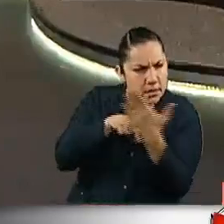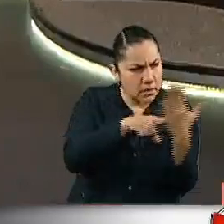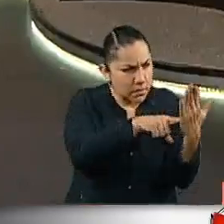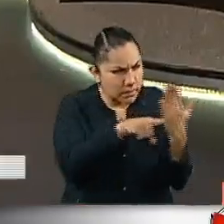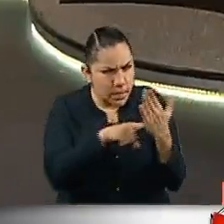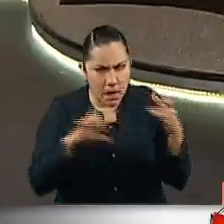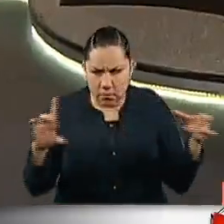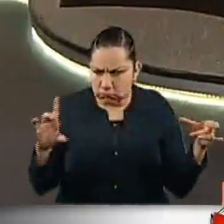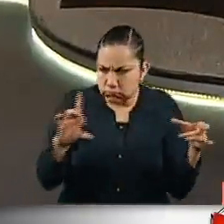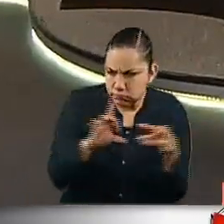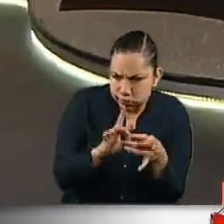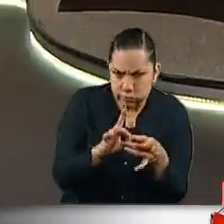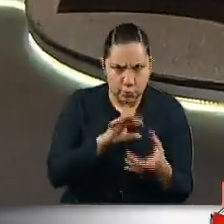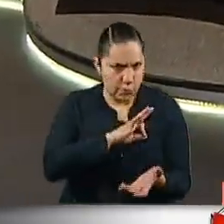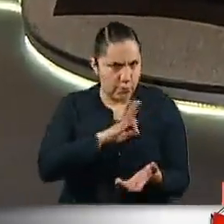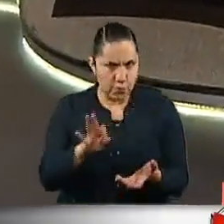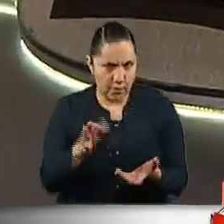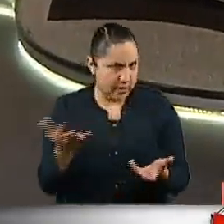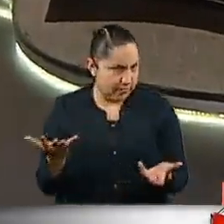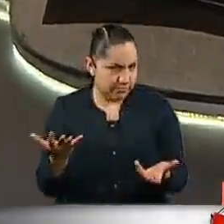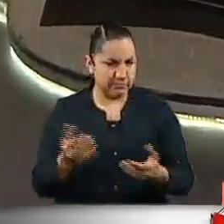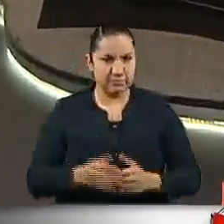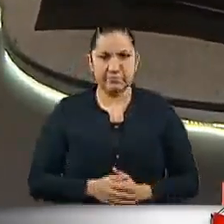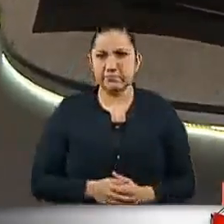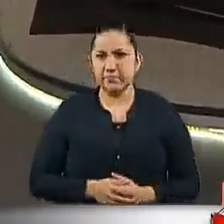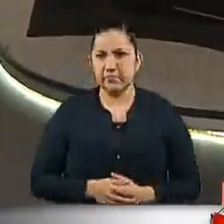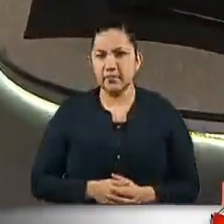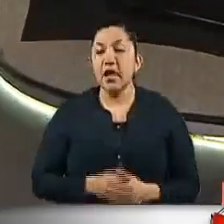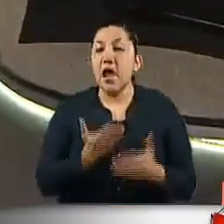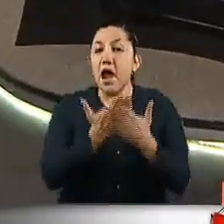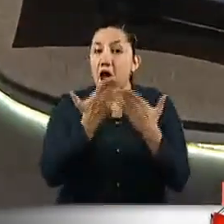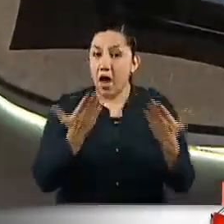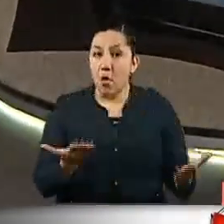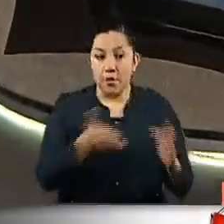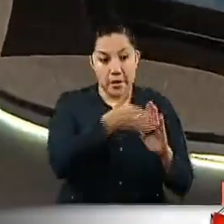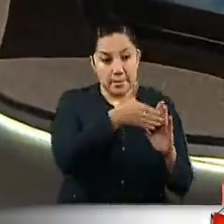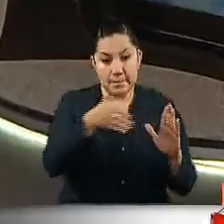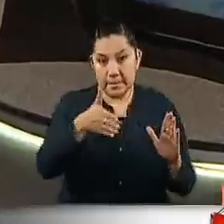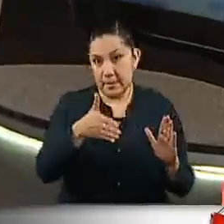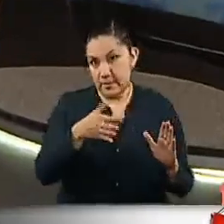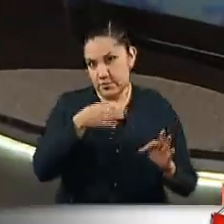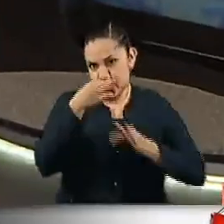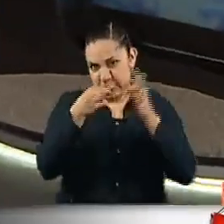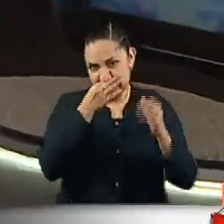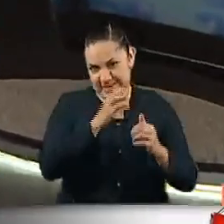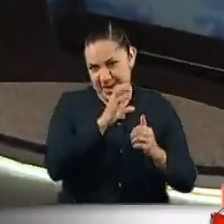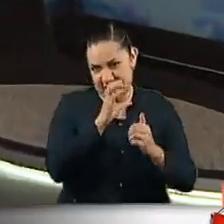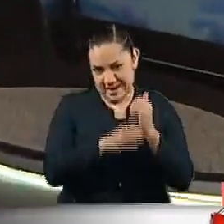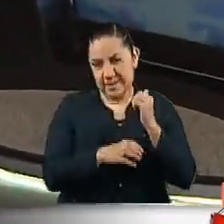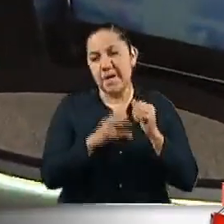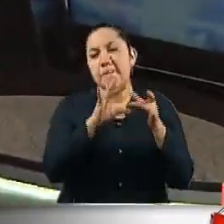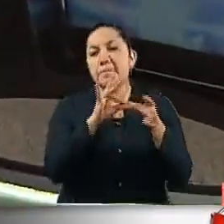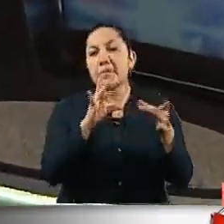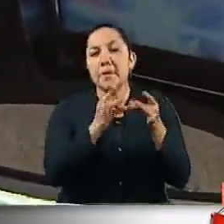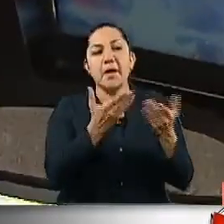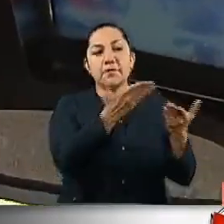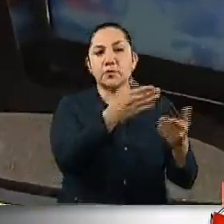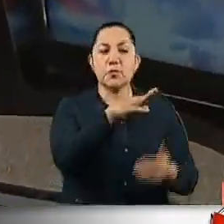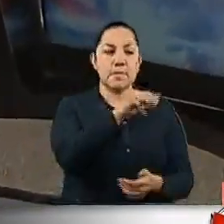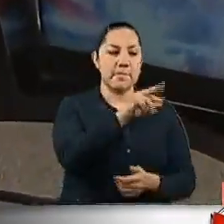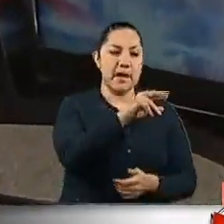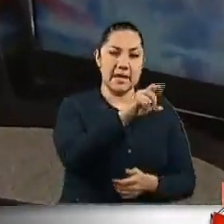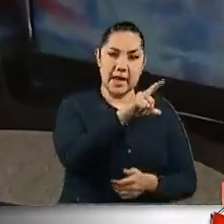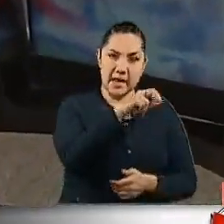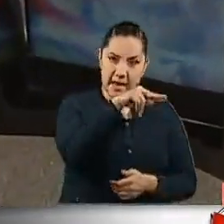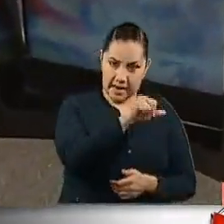Vamos a cerrar este bloque con un homenaje a María Elena Álvarez Bernal, realizado en la vieja casona de Jicotencatl, para reconocer su